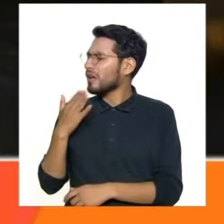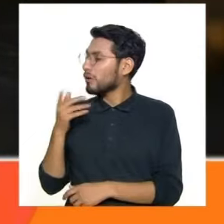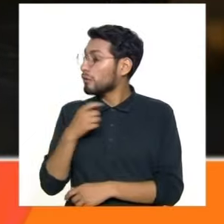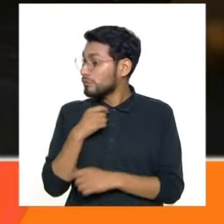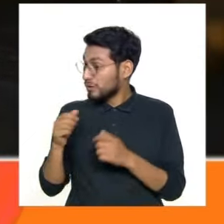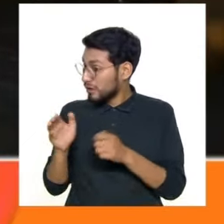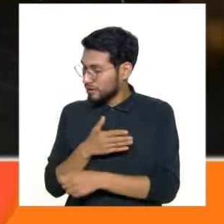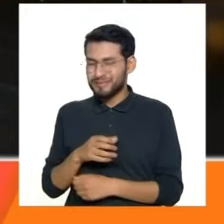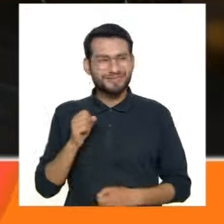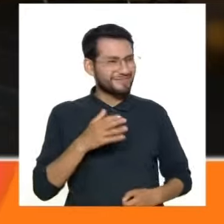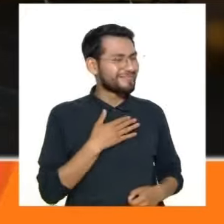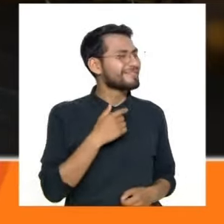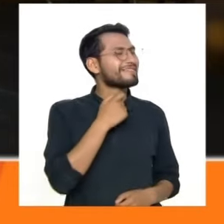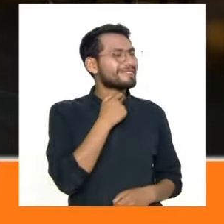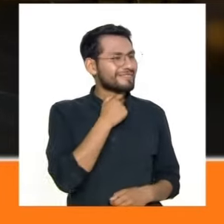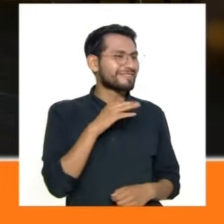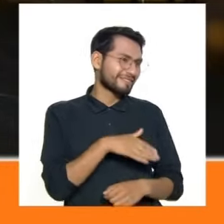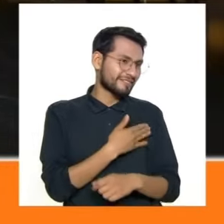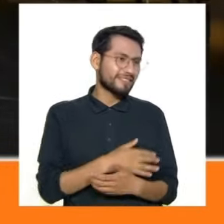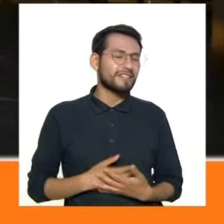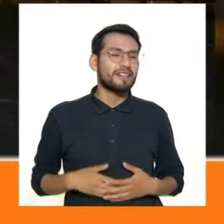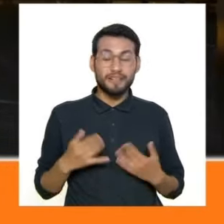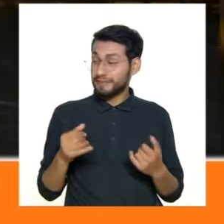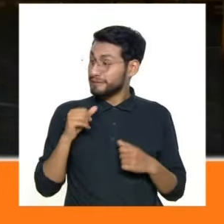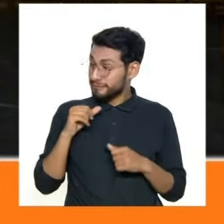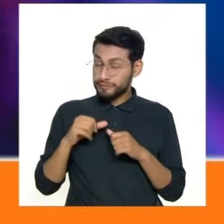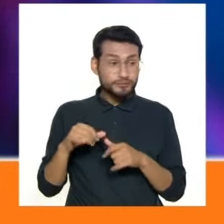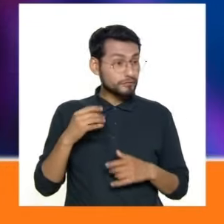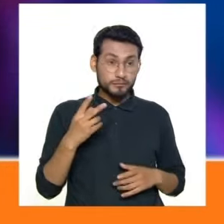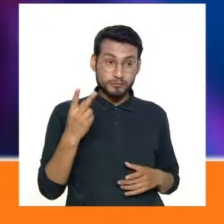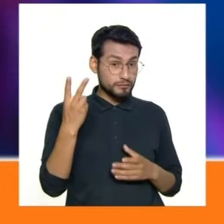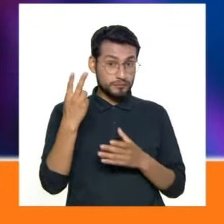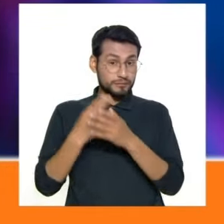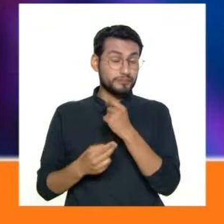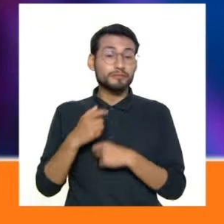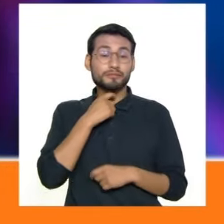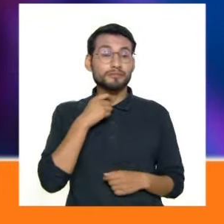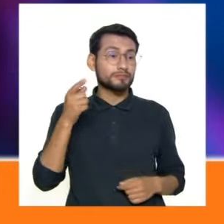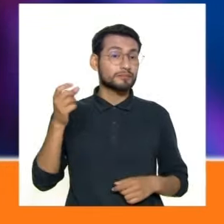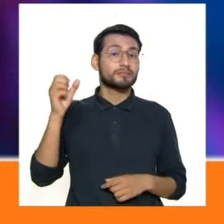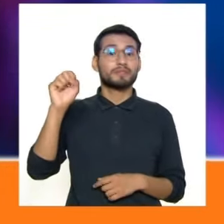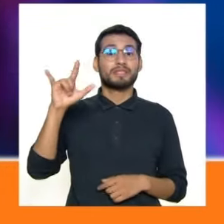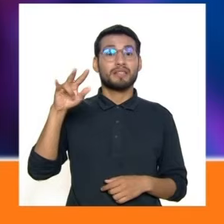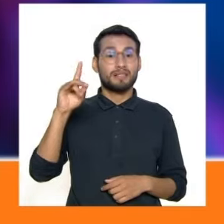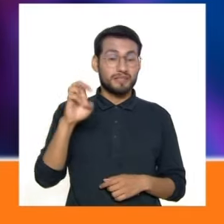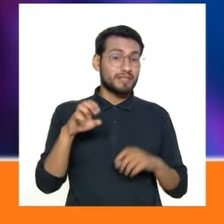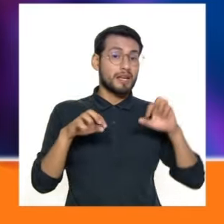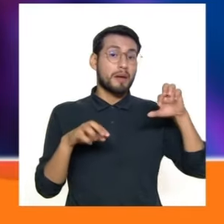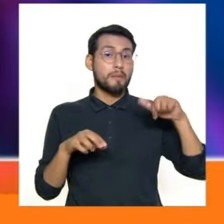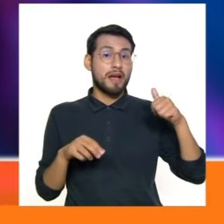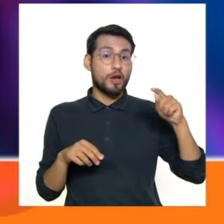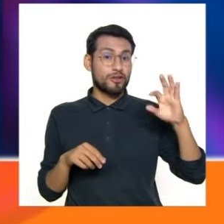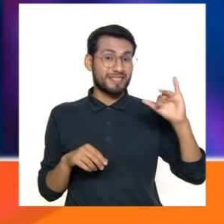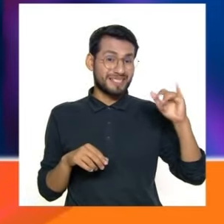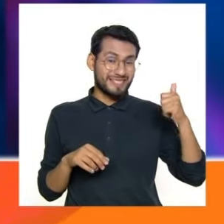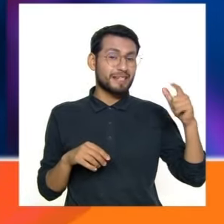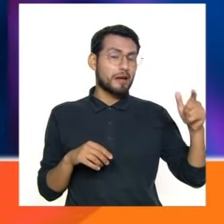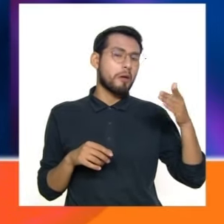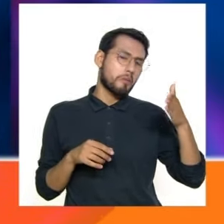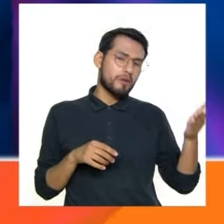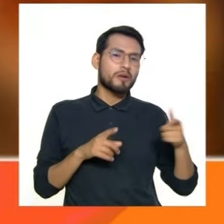abuela con mis abuelita mi abuelita abita caba tamb las dos mis dos abuelitas mi abuelita Silvestre Mi abuelita patrocinia que no la conocí Pero